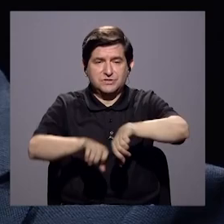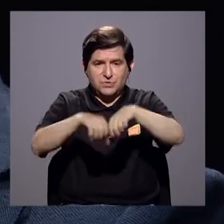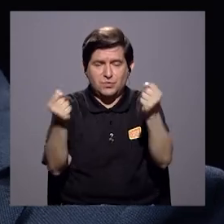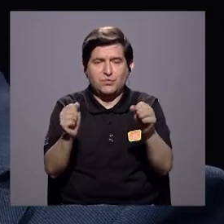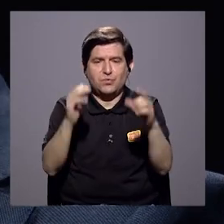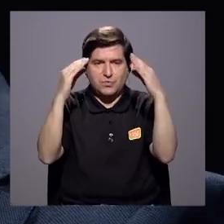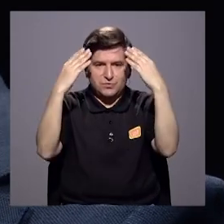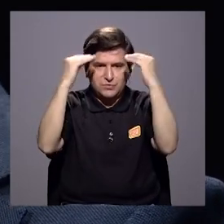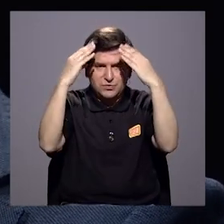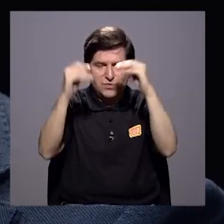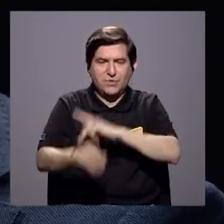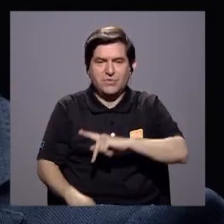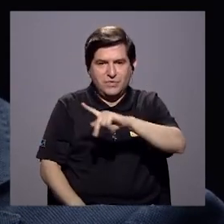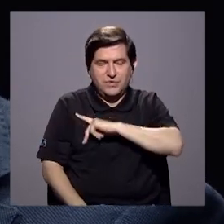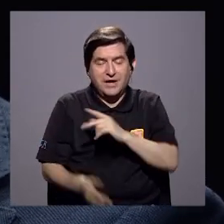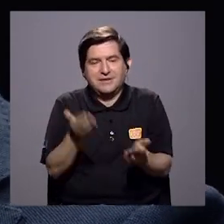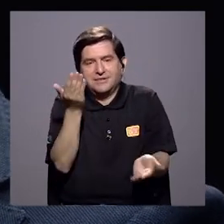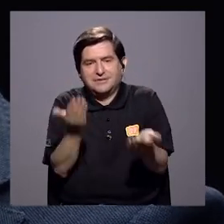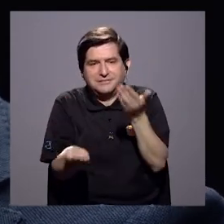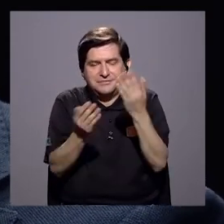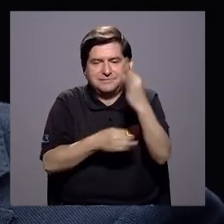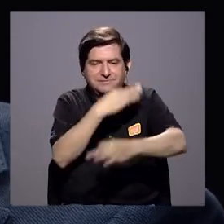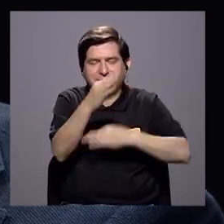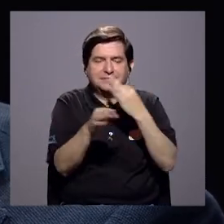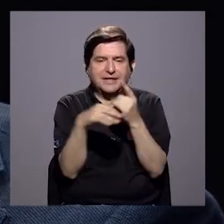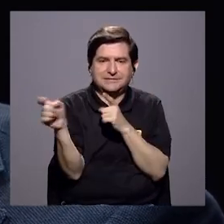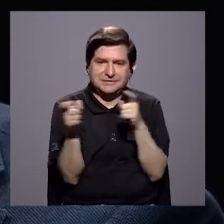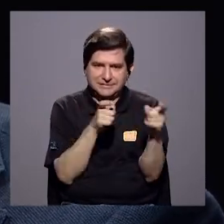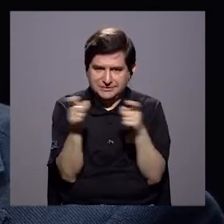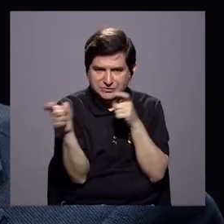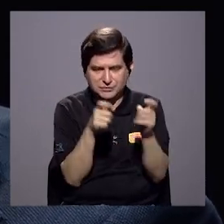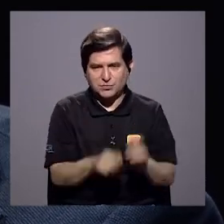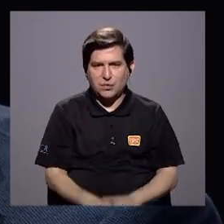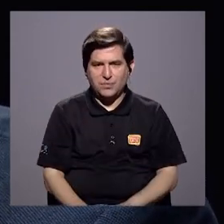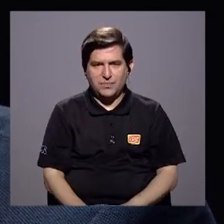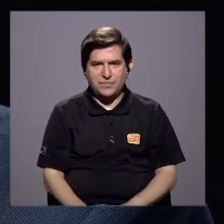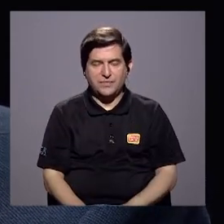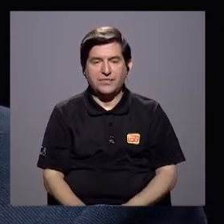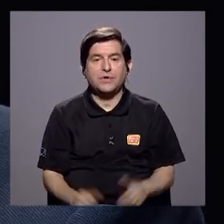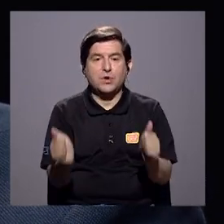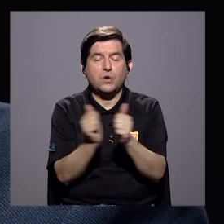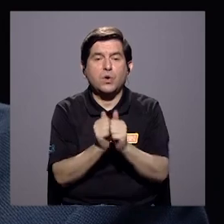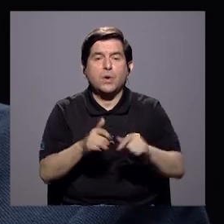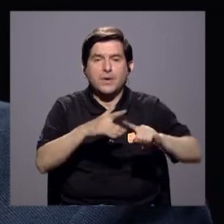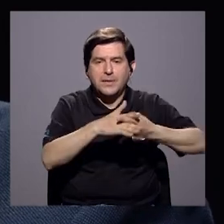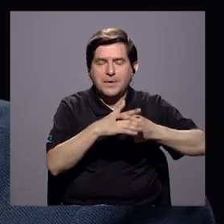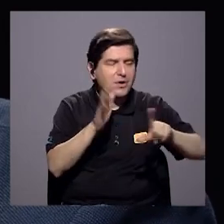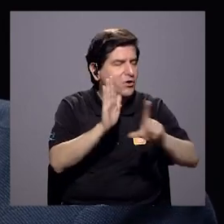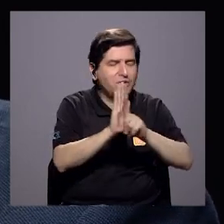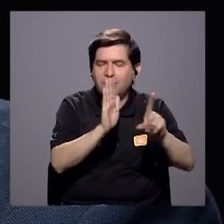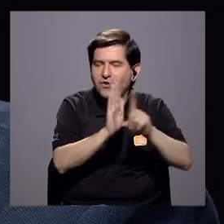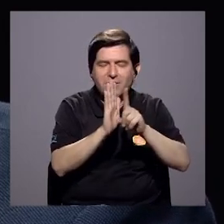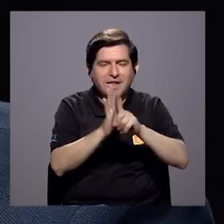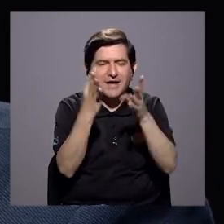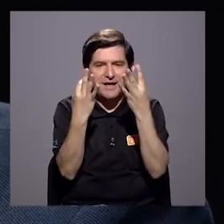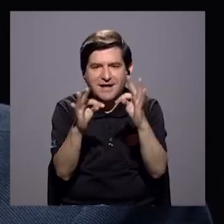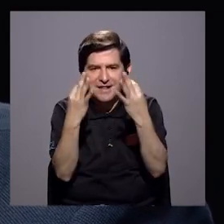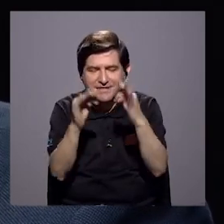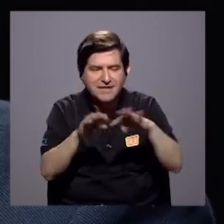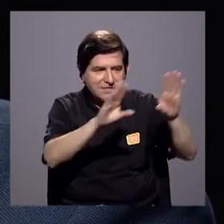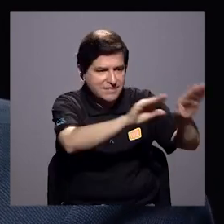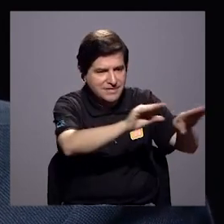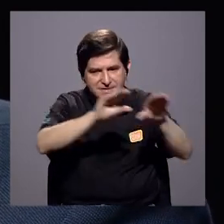de datos personales probablemente de carácter administrativo donde a través de un mecanismos ilegales se trató de